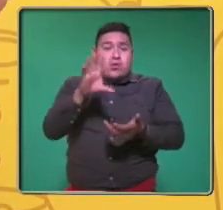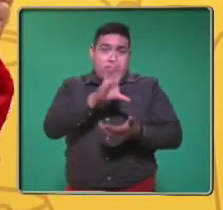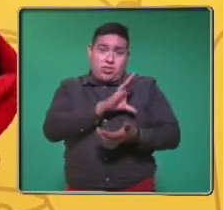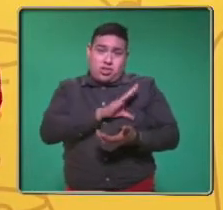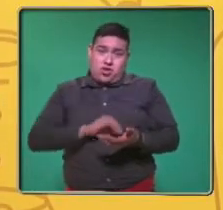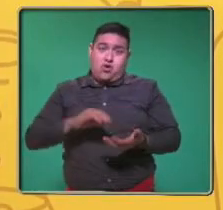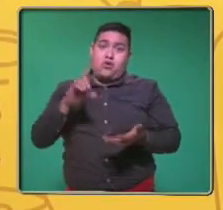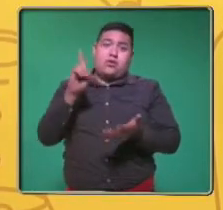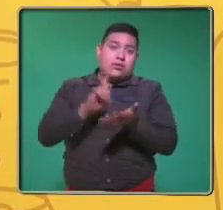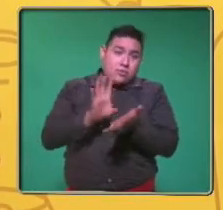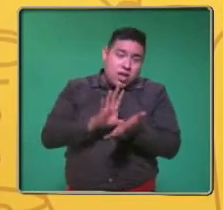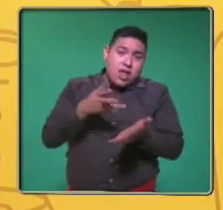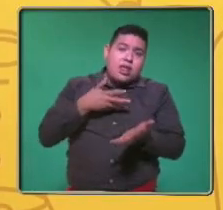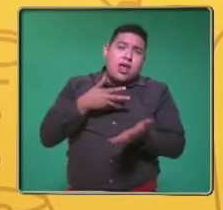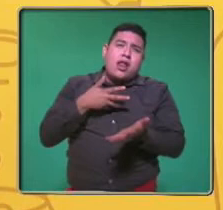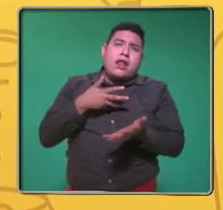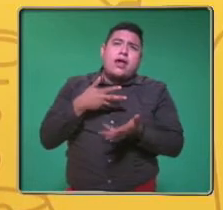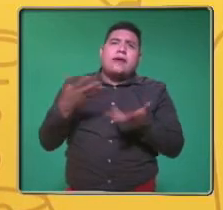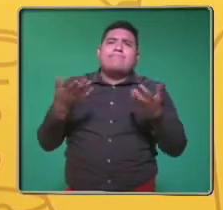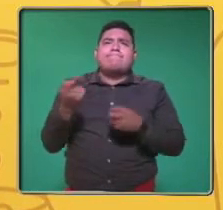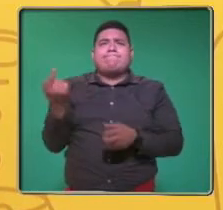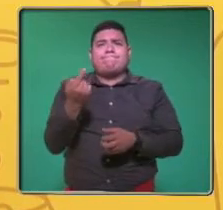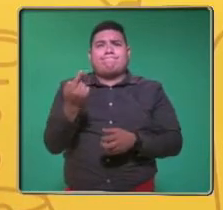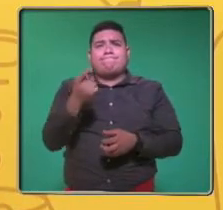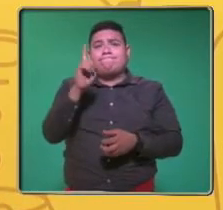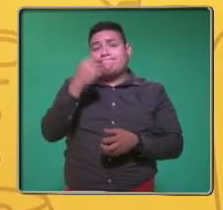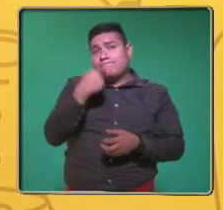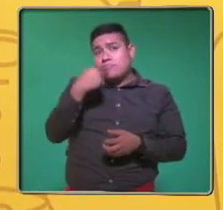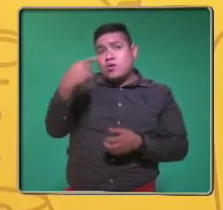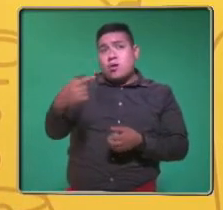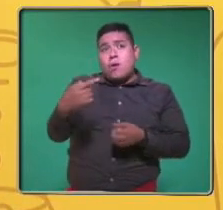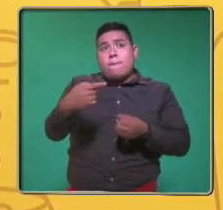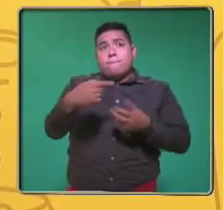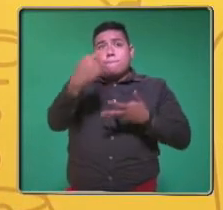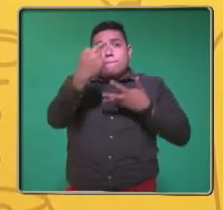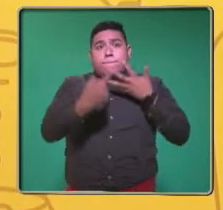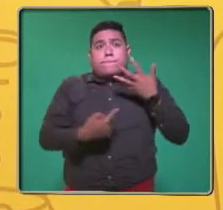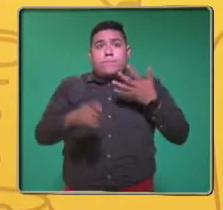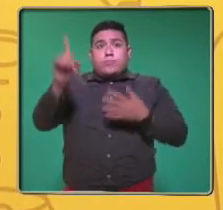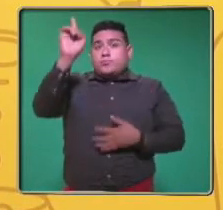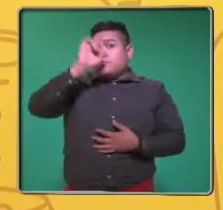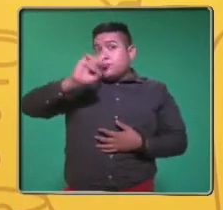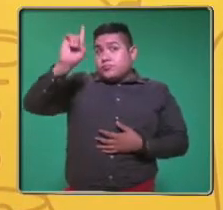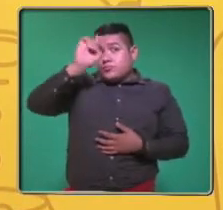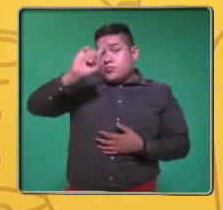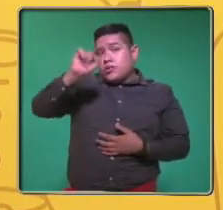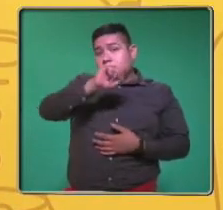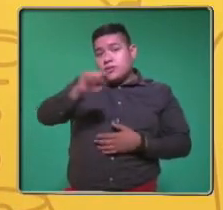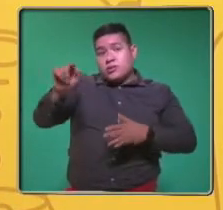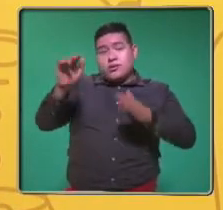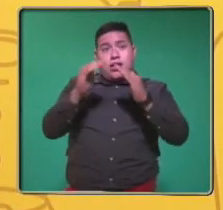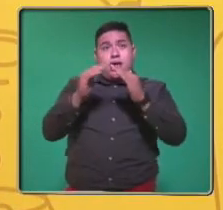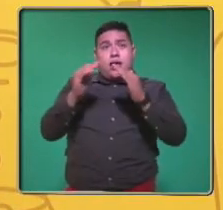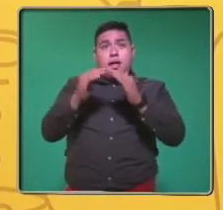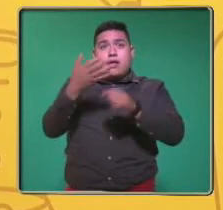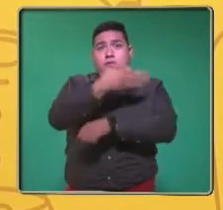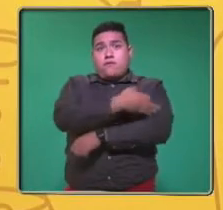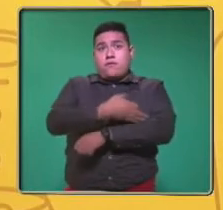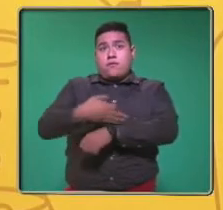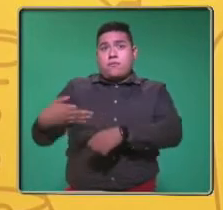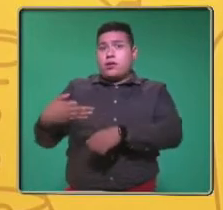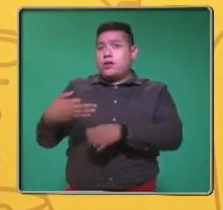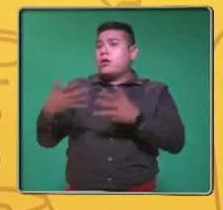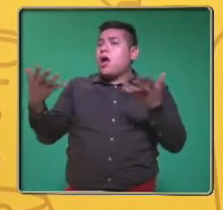discapacidad. Les veníamos comentando que les íbamos a proporcionar unas sugerencias para que usted en casa y familia